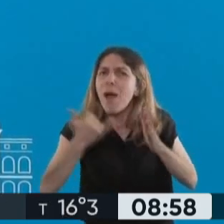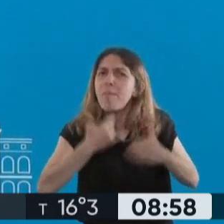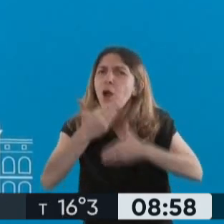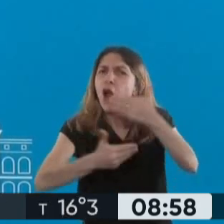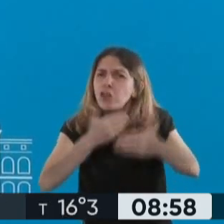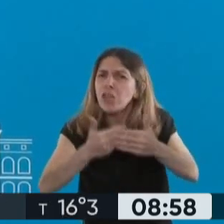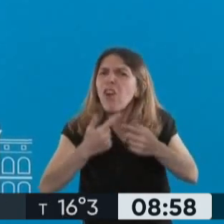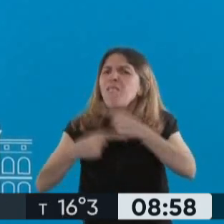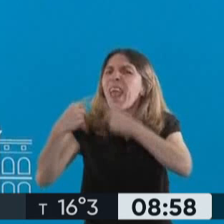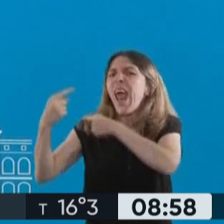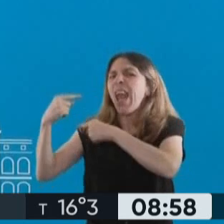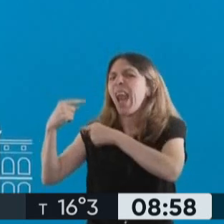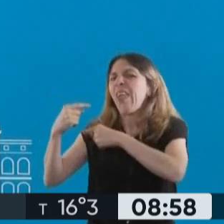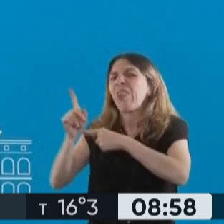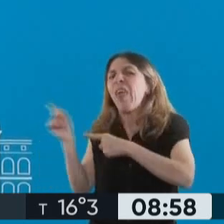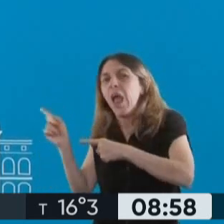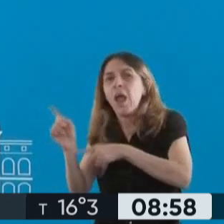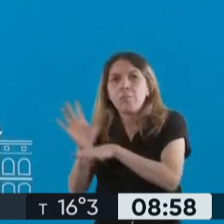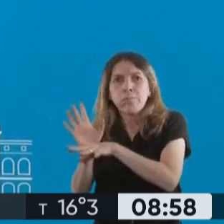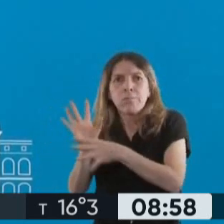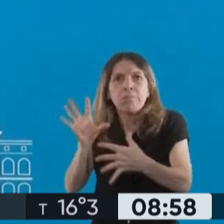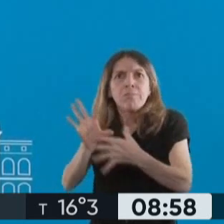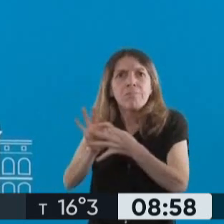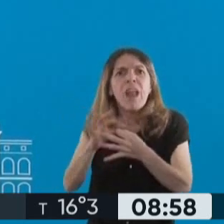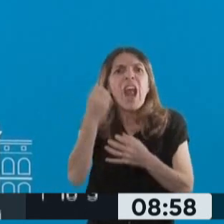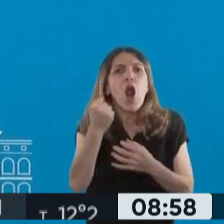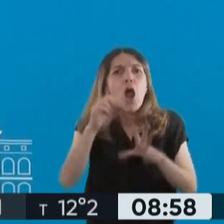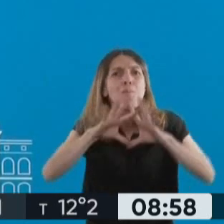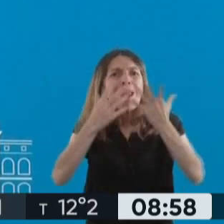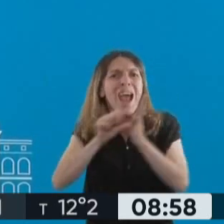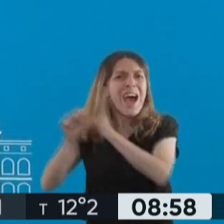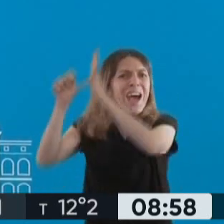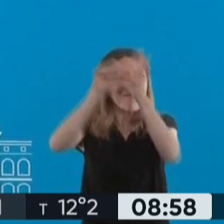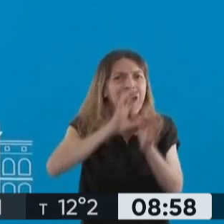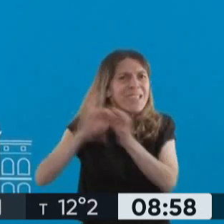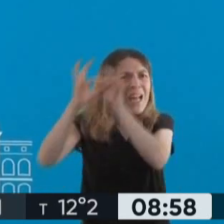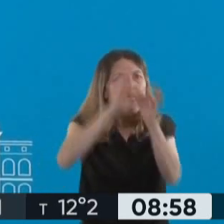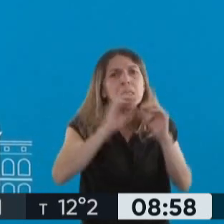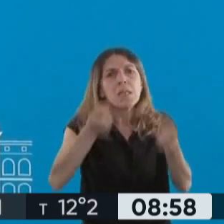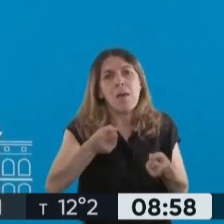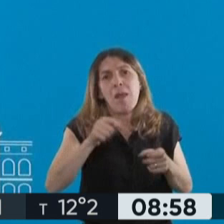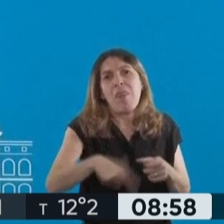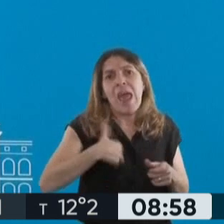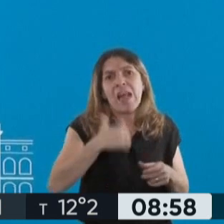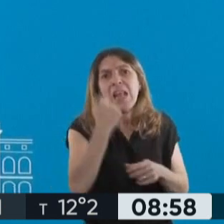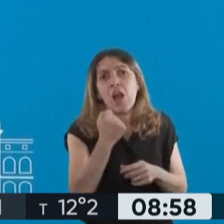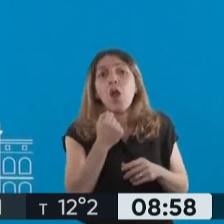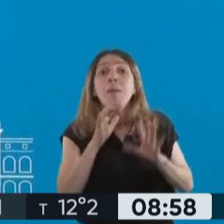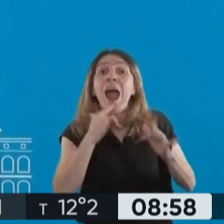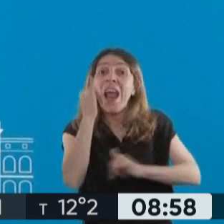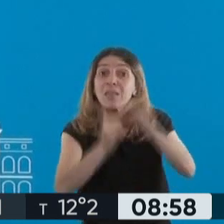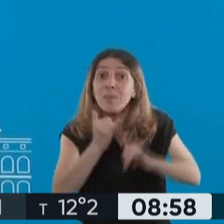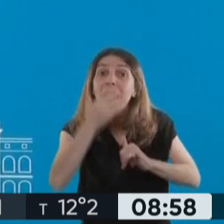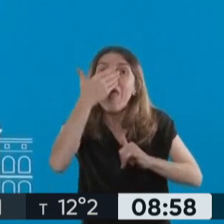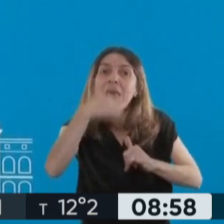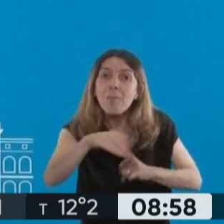estructurales y que tienen razones que tienen que ver con la economía global y con la economía. Explicamos lo que está sucediendo y a partir de ahí tomamos las